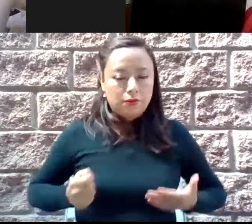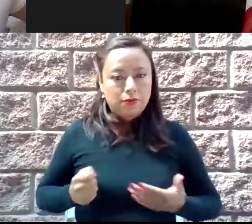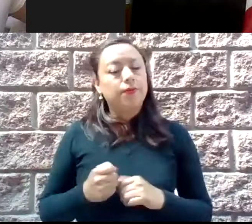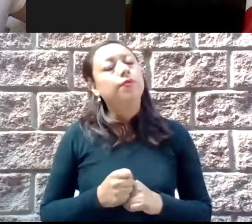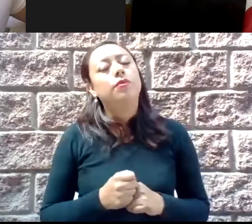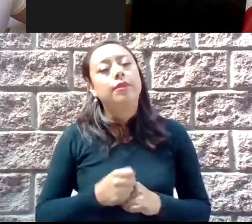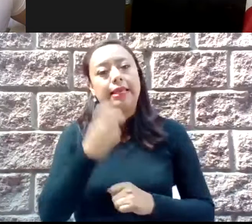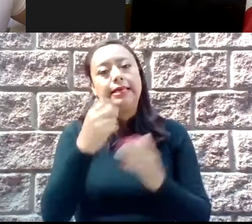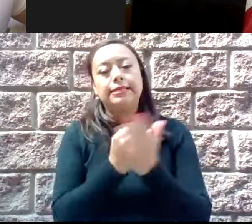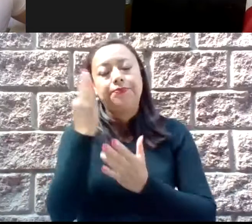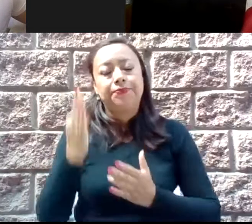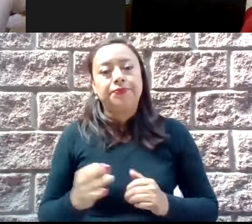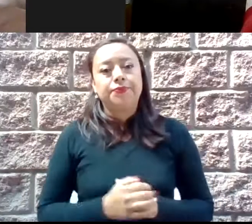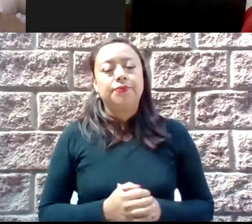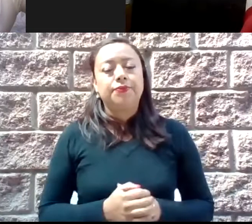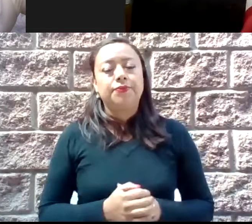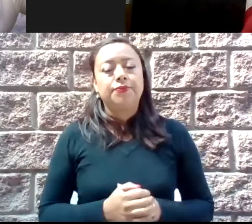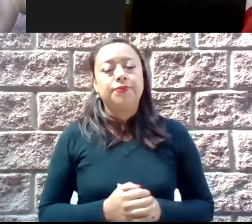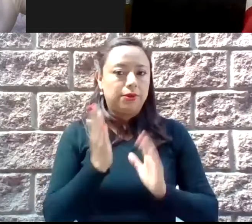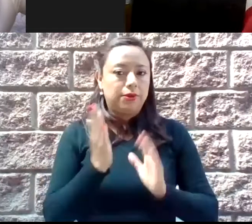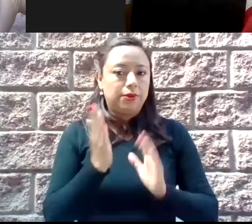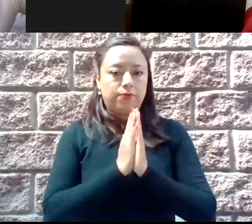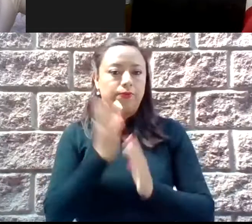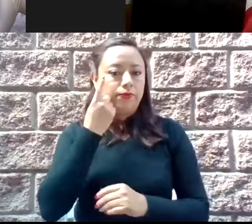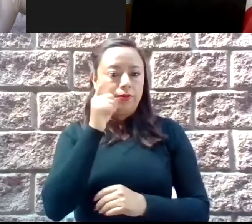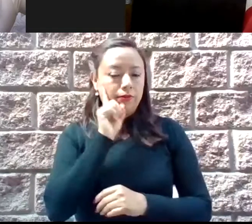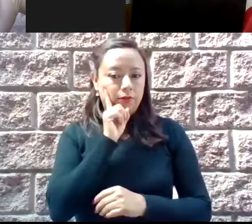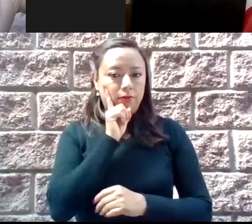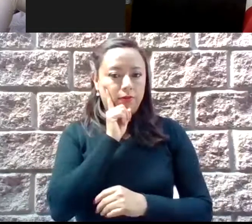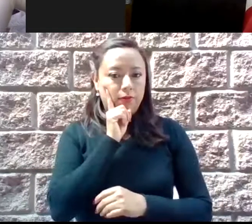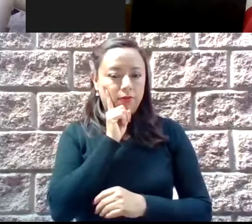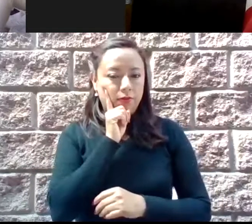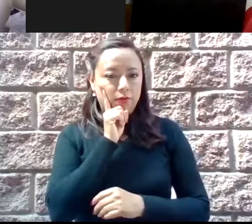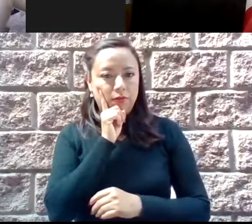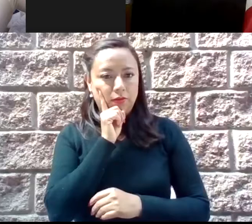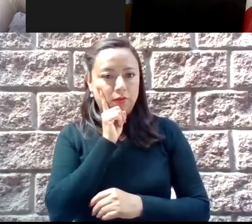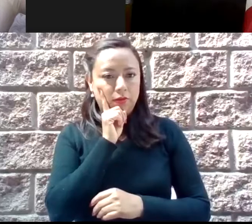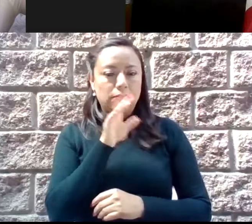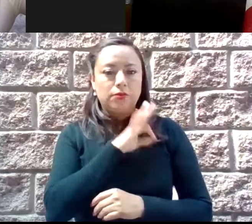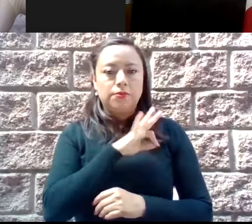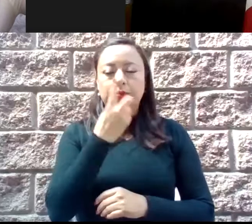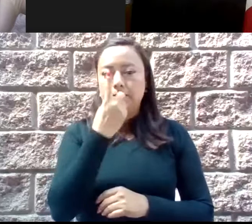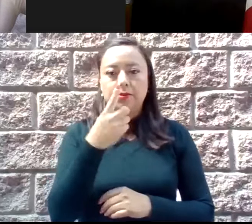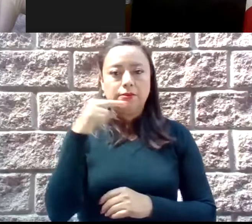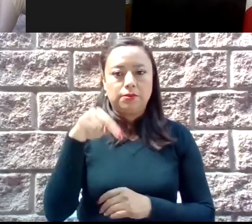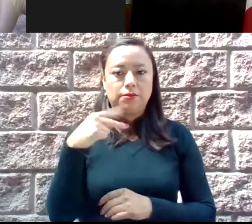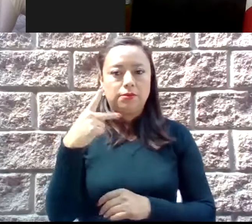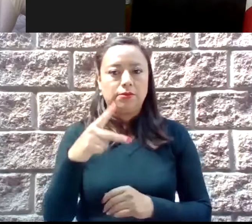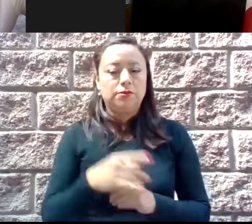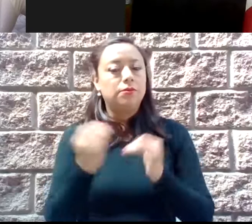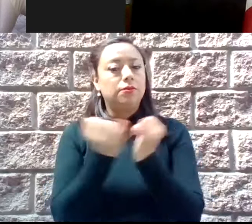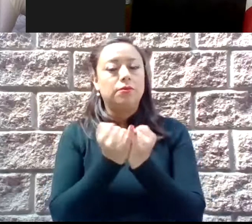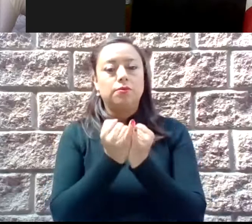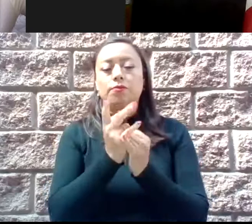referencia. Le solicito a las diputadas y diputados, mención en su nombre, seguido de la palabra,